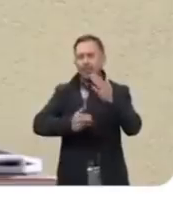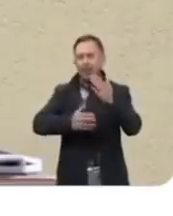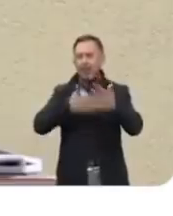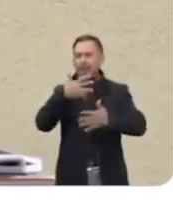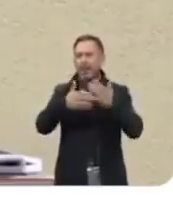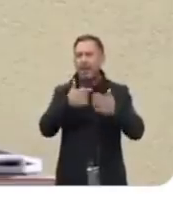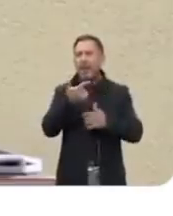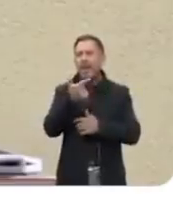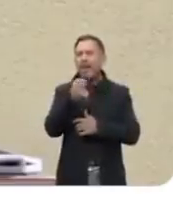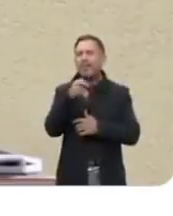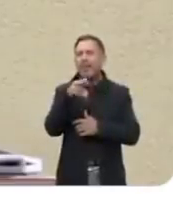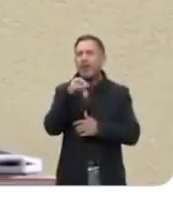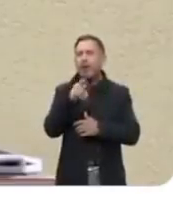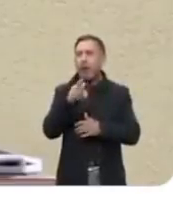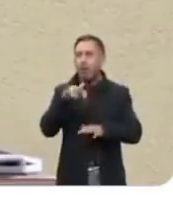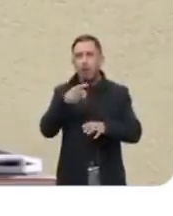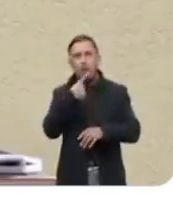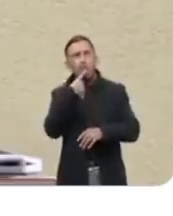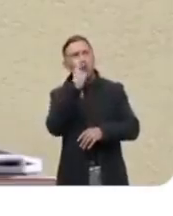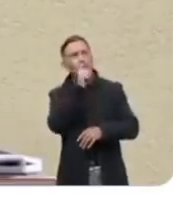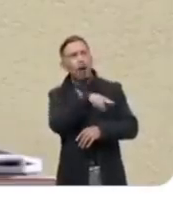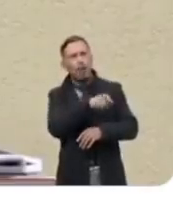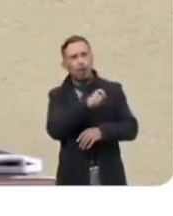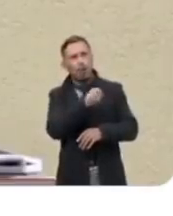decisión por violencia de género